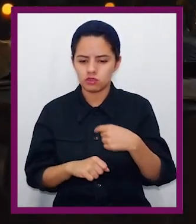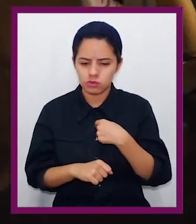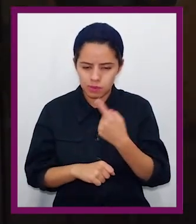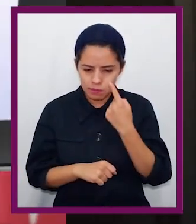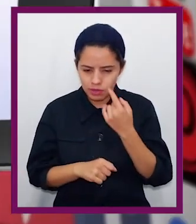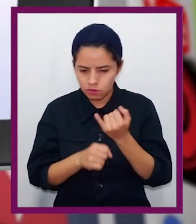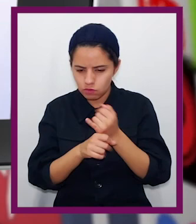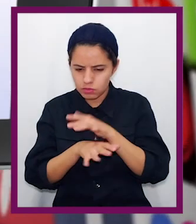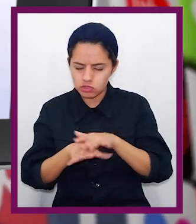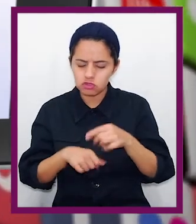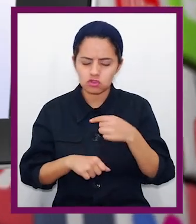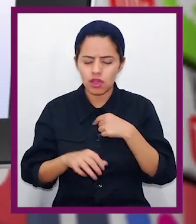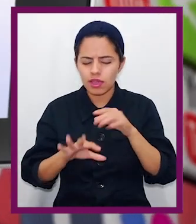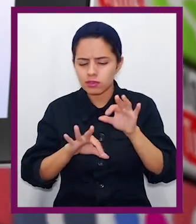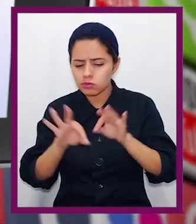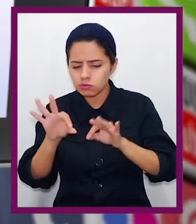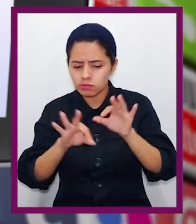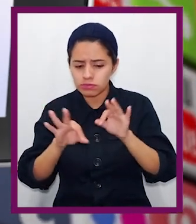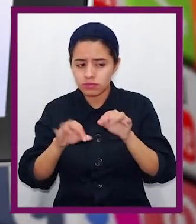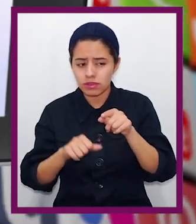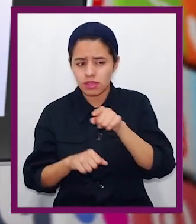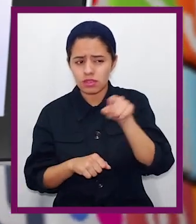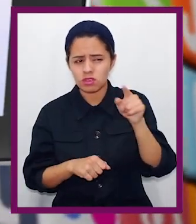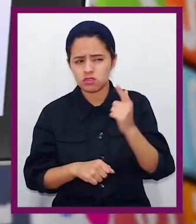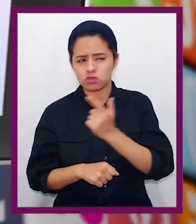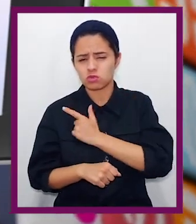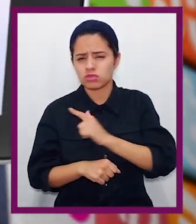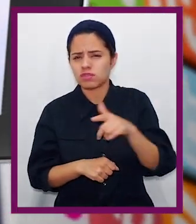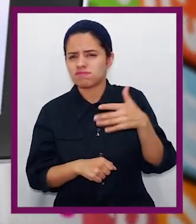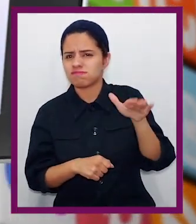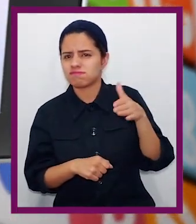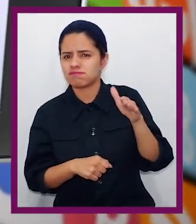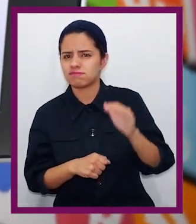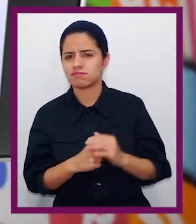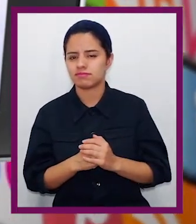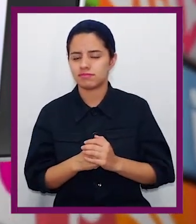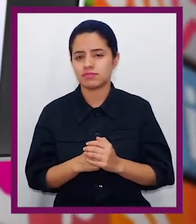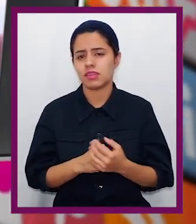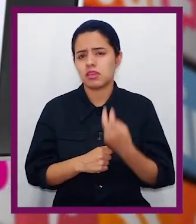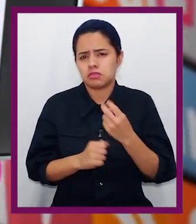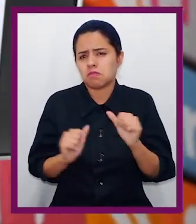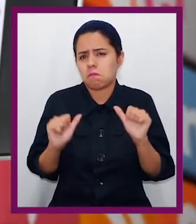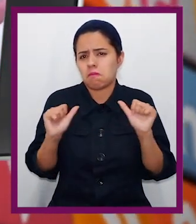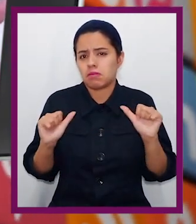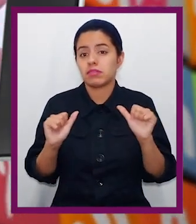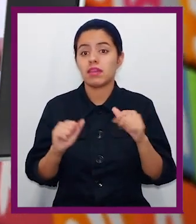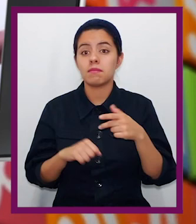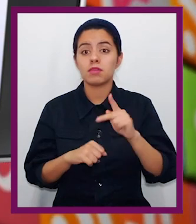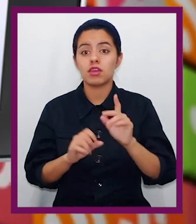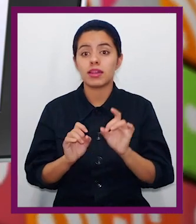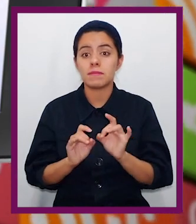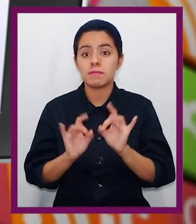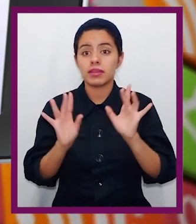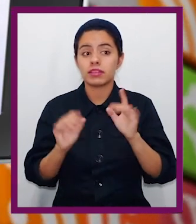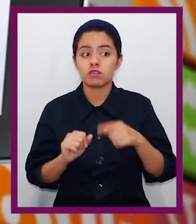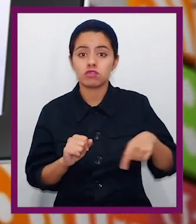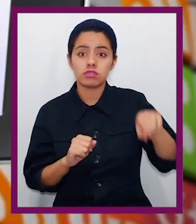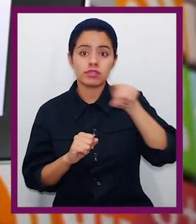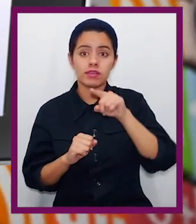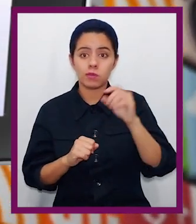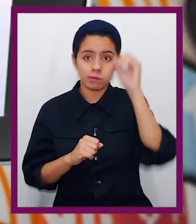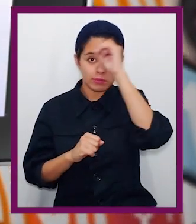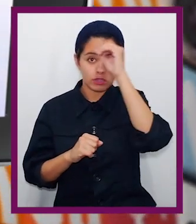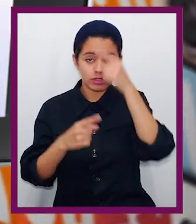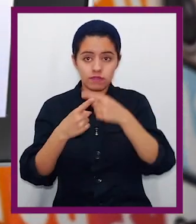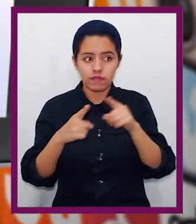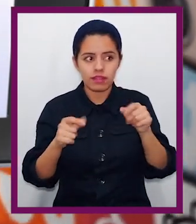todo el contenido que vemos. En un momento dejamos de escuchar cualquier cosa que no sea disidente, que es cómodo, pero el problema es que de repente dejamos de